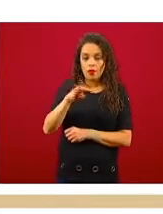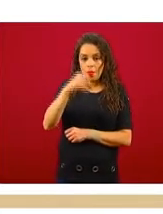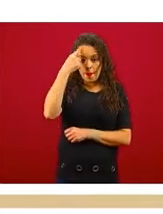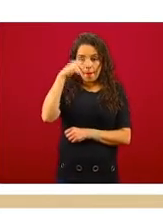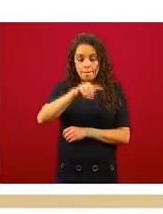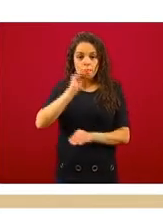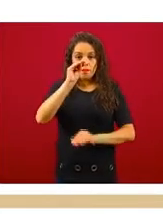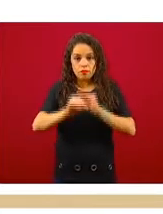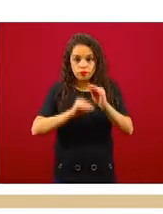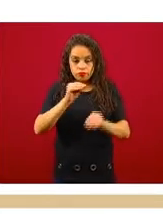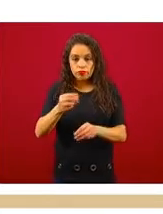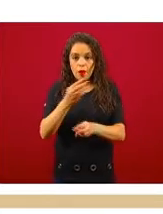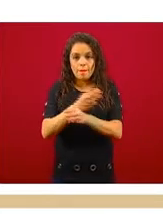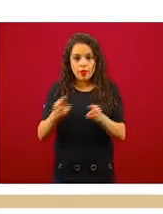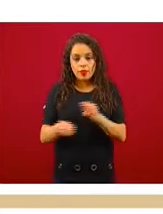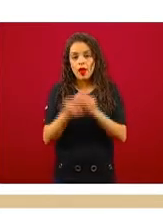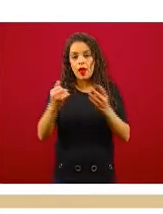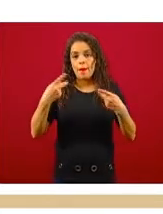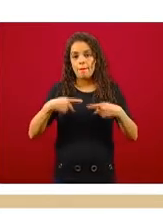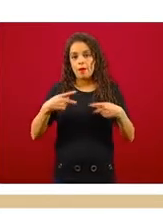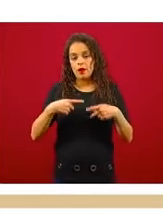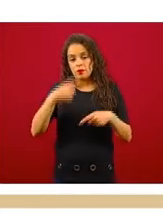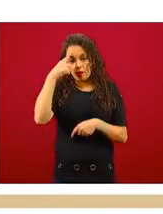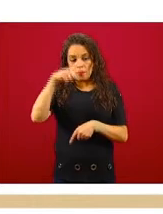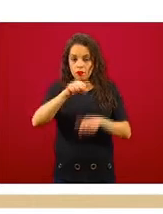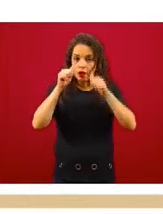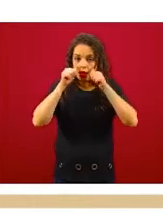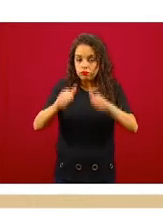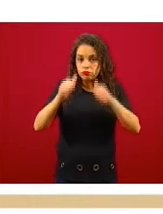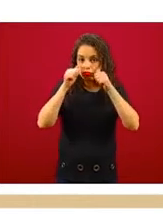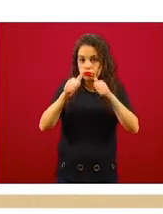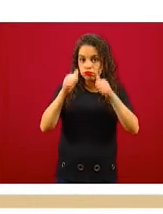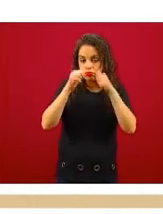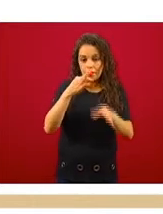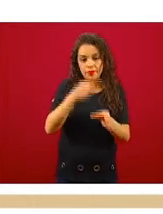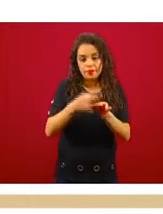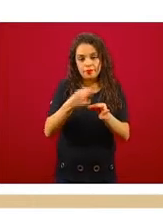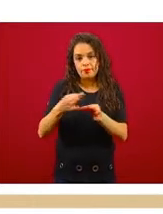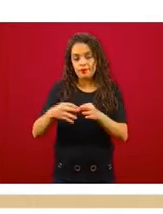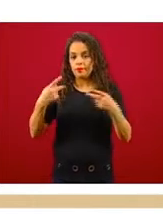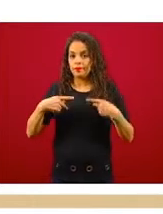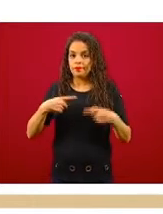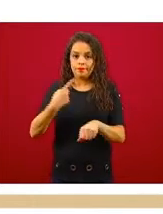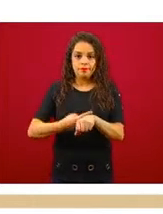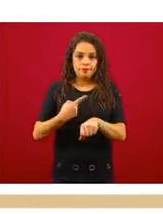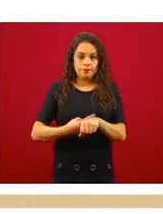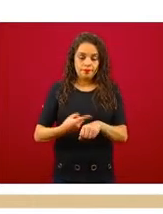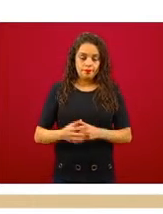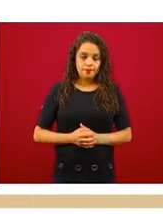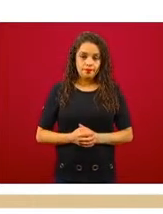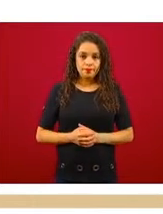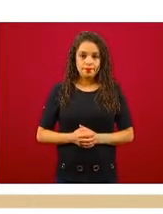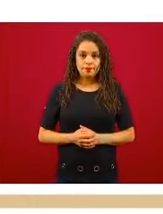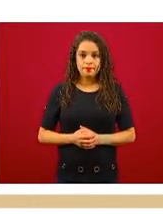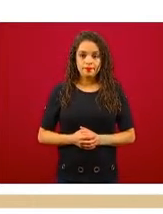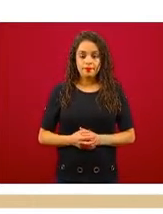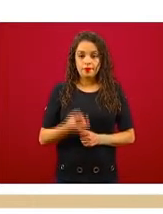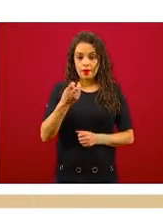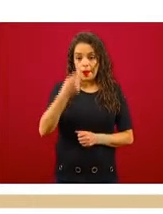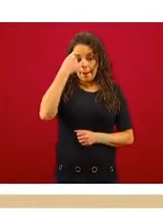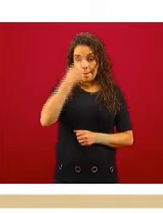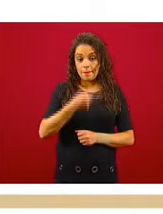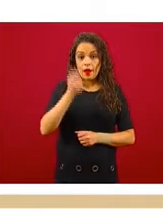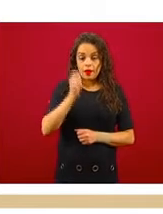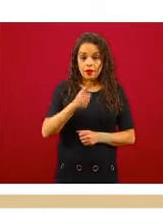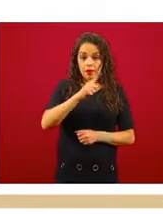y COVID de insumos hospitals para que puedan and which are estar equipped siempre with the atendiendo both staff and los casos. equipment Entonces aquí vemos to cómo esto take también care para of efectos de la